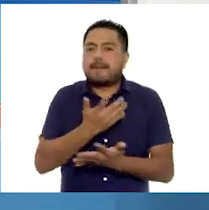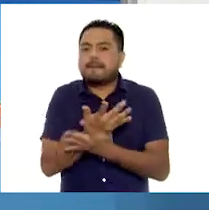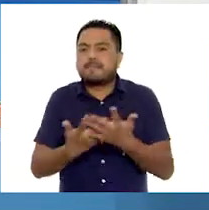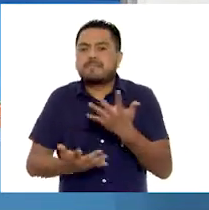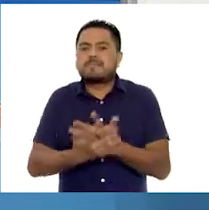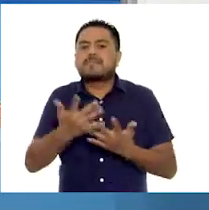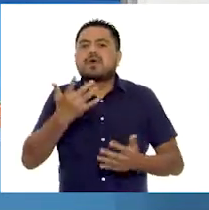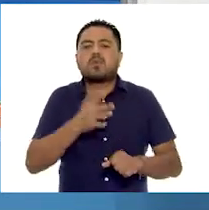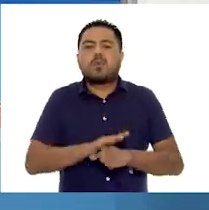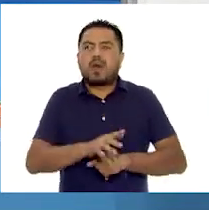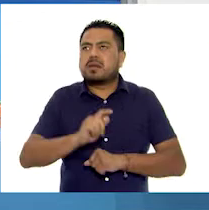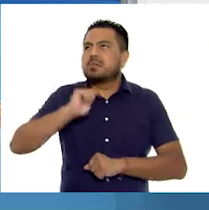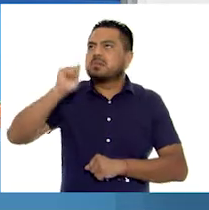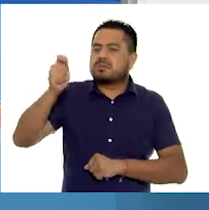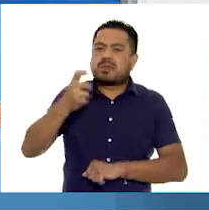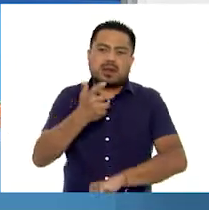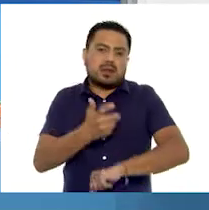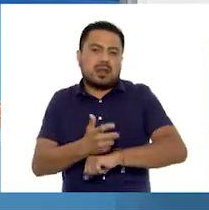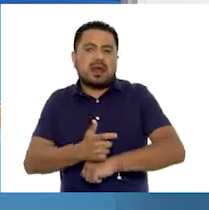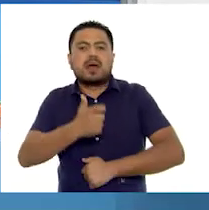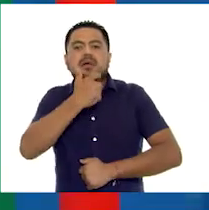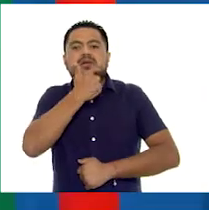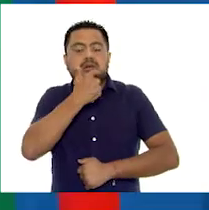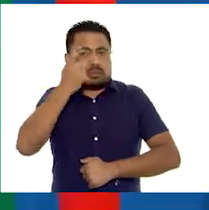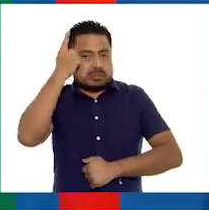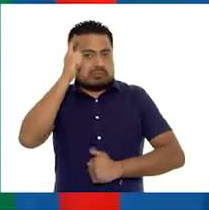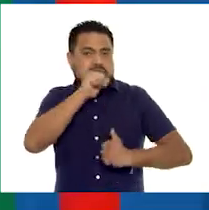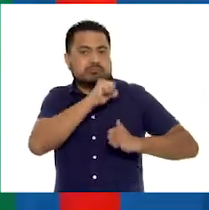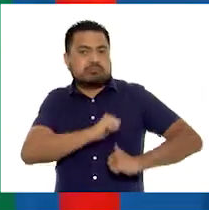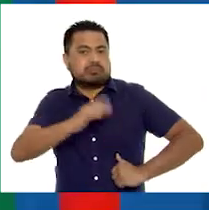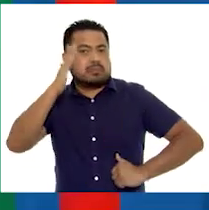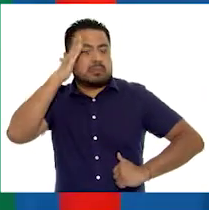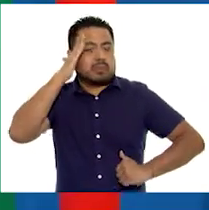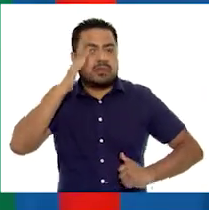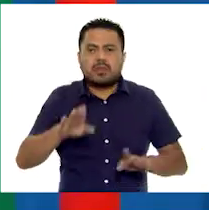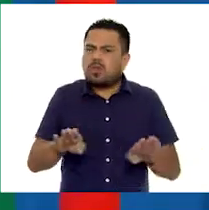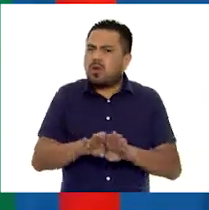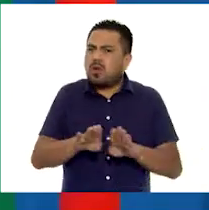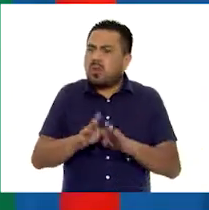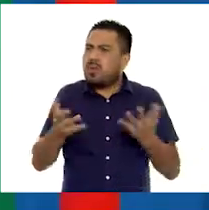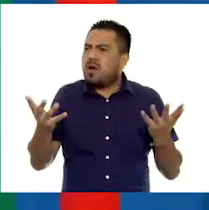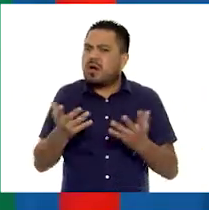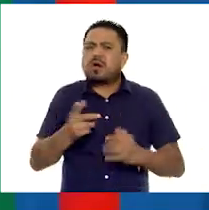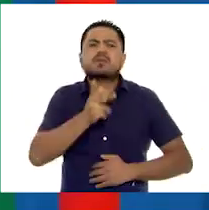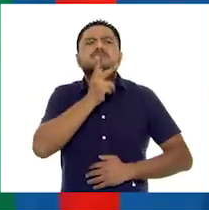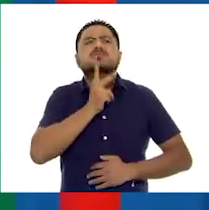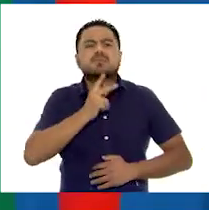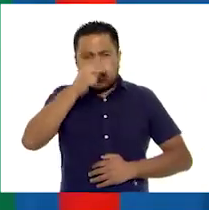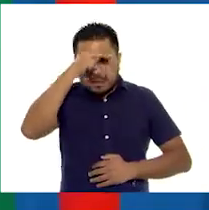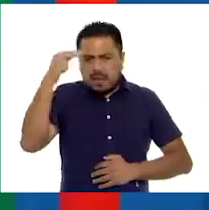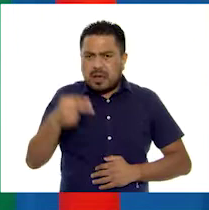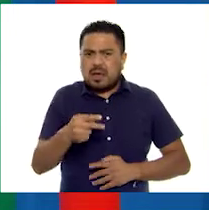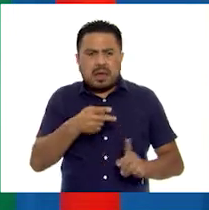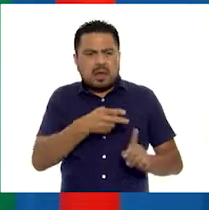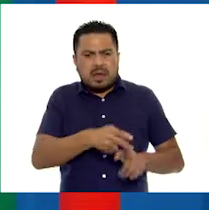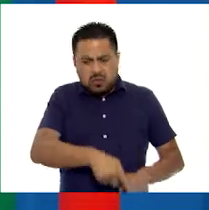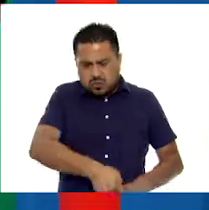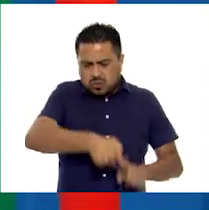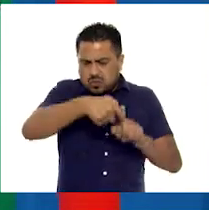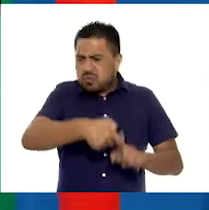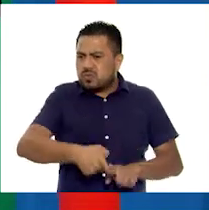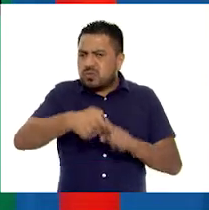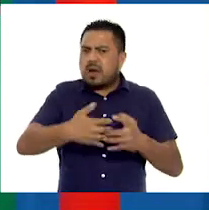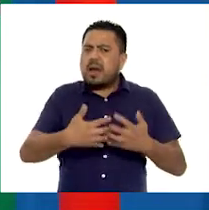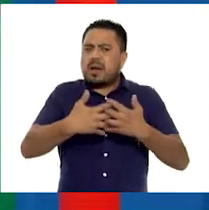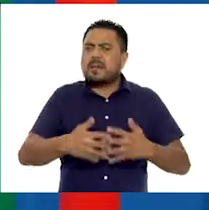las industrias estadounidenses e inglesas entonces como le hicieron si el petróleo mexicano estaba siendo explotado por empresas